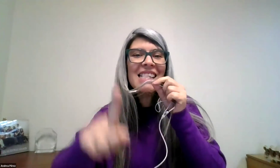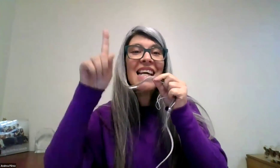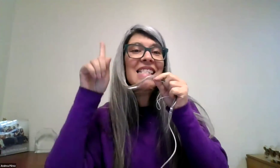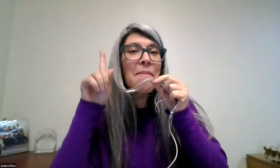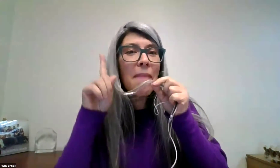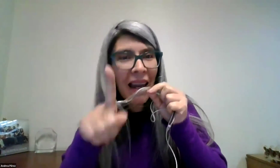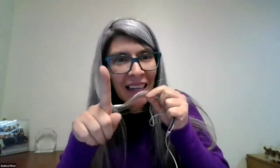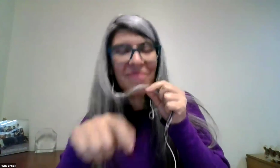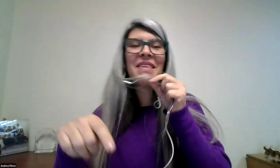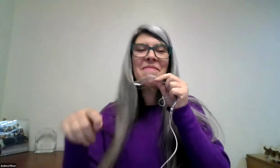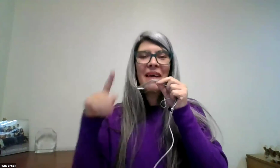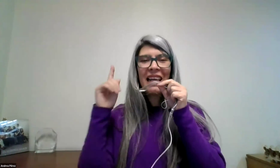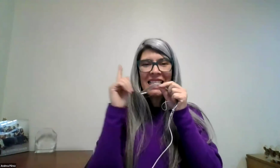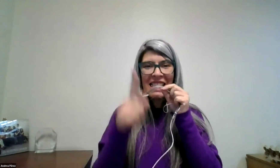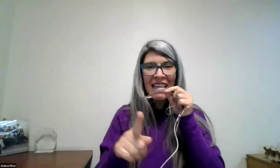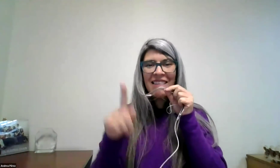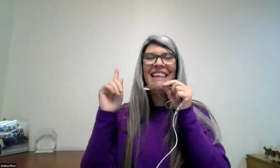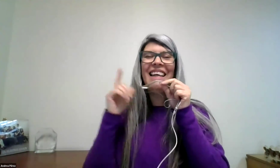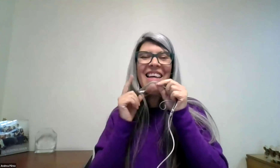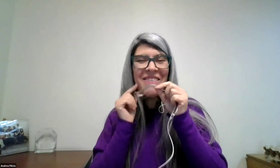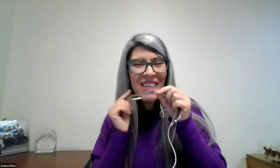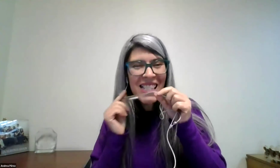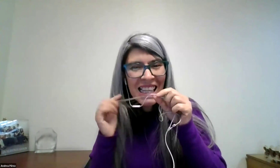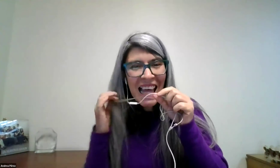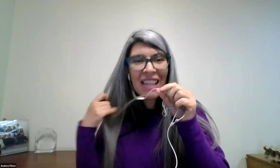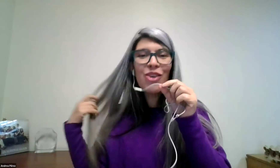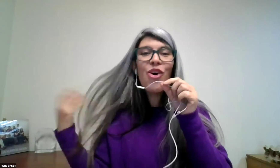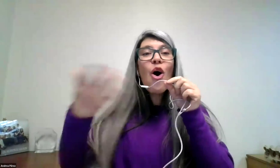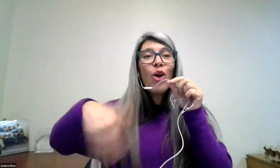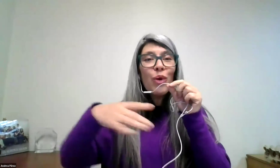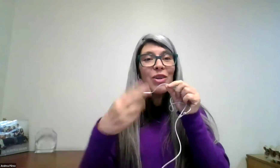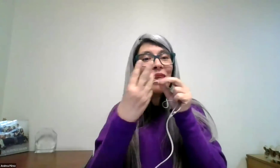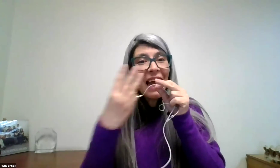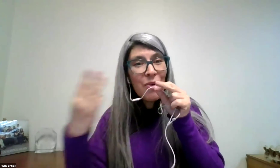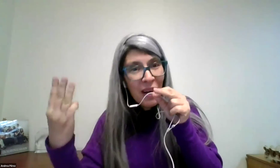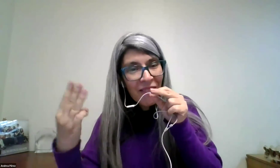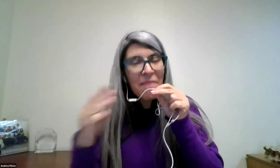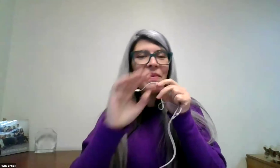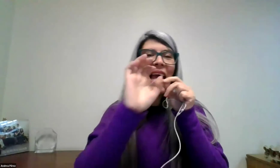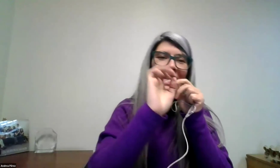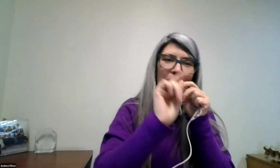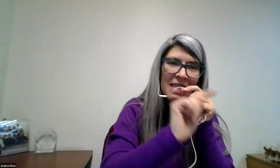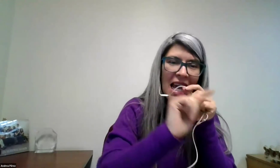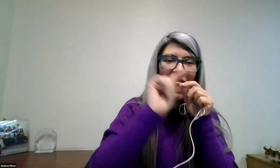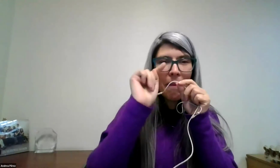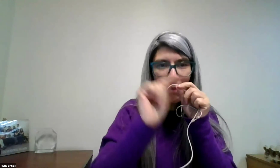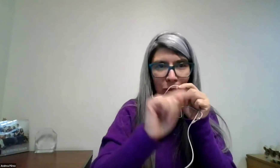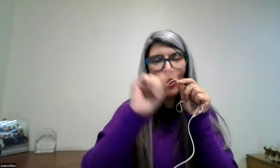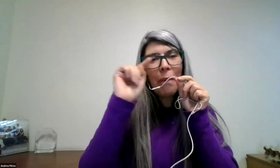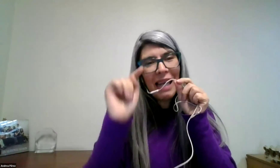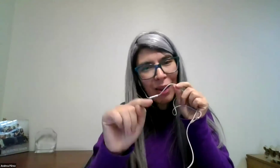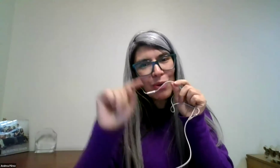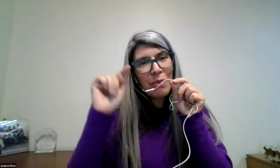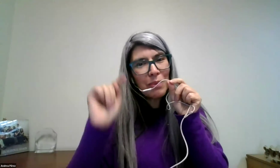de esta semana para que estén visitando nuestro portal web